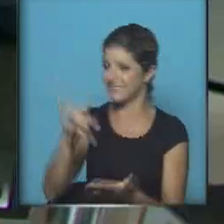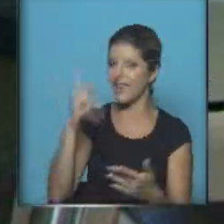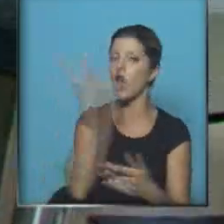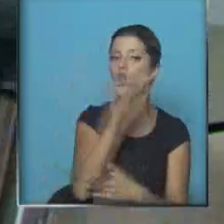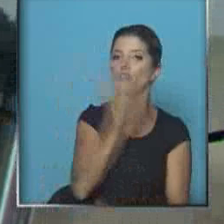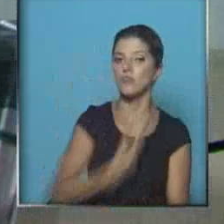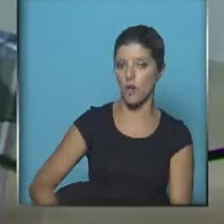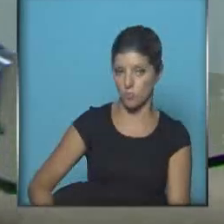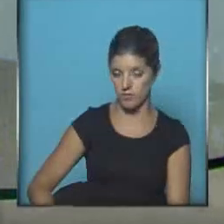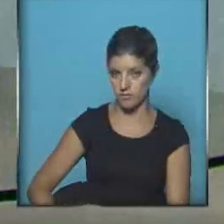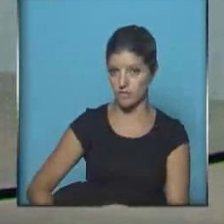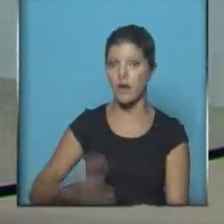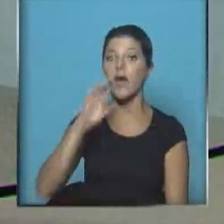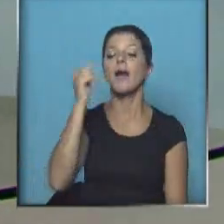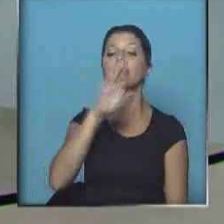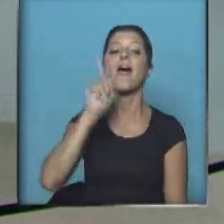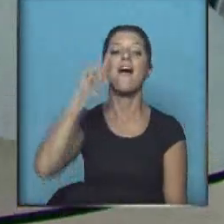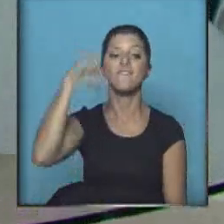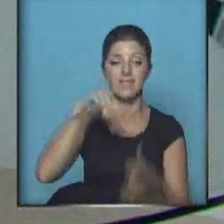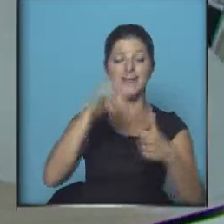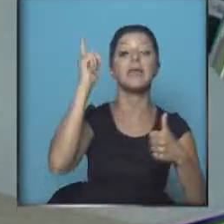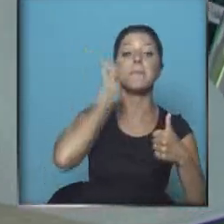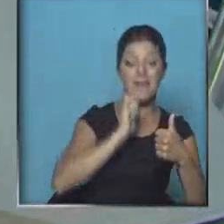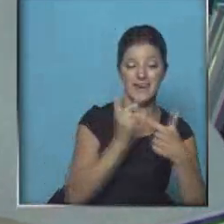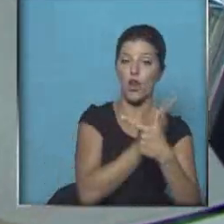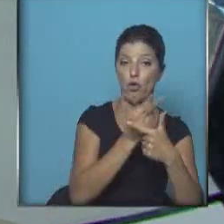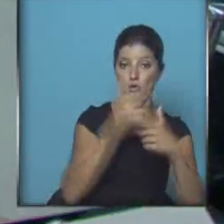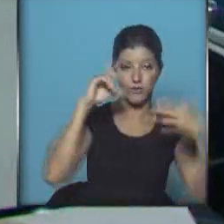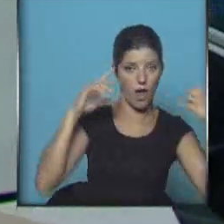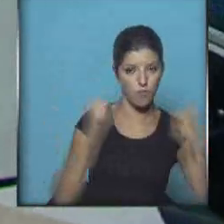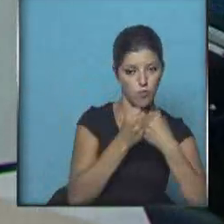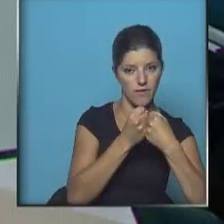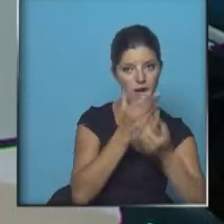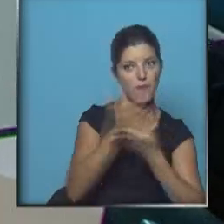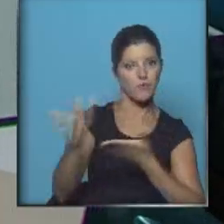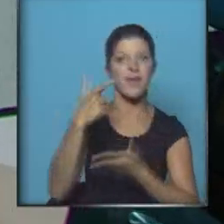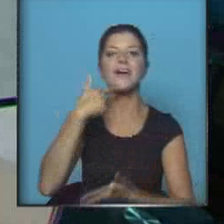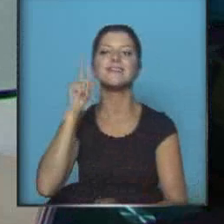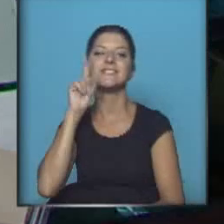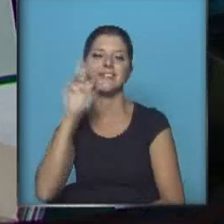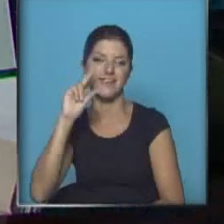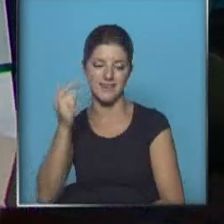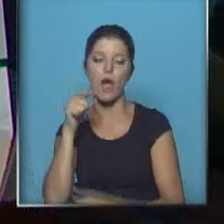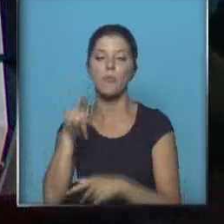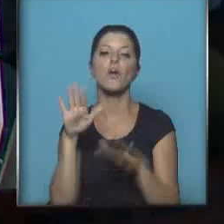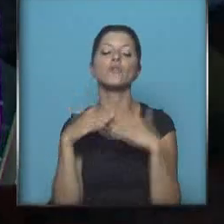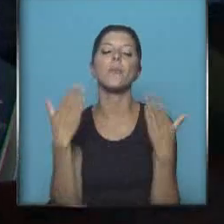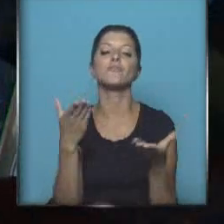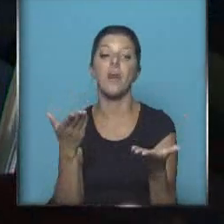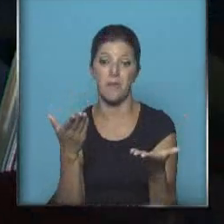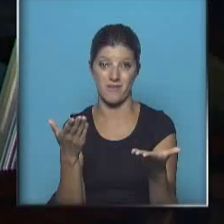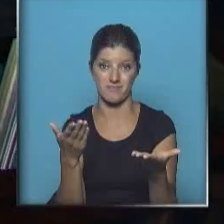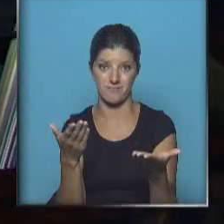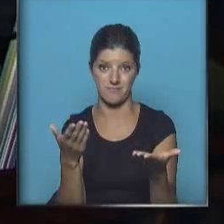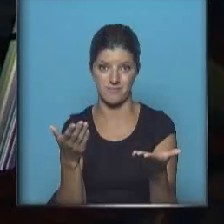gobierno de Isaac Rabin en Israel y el gobierno de Carlos Menem en la Argentina, dejar afuera a Siria. Esto le conviene, y esto